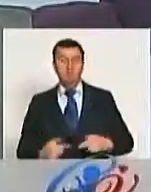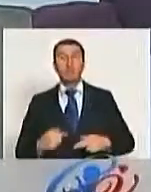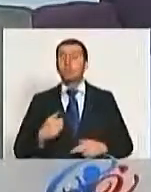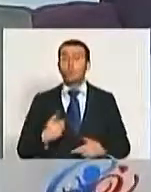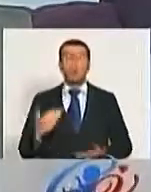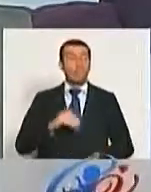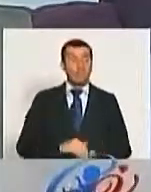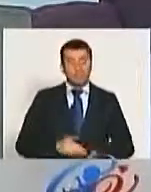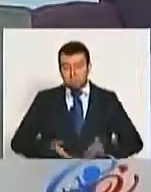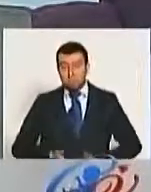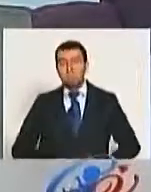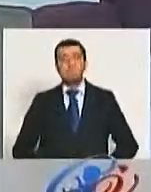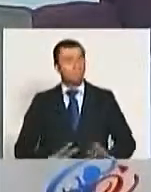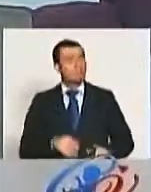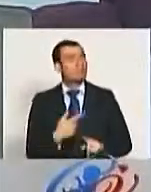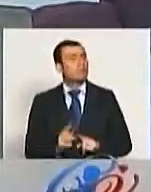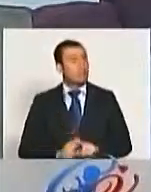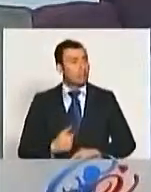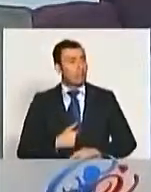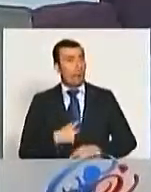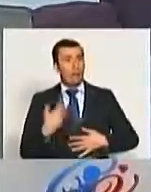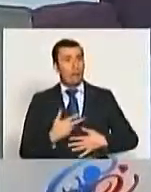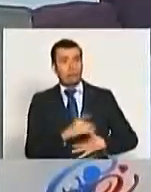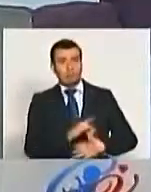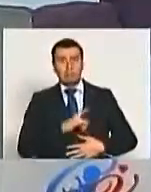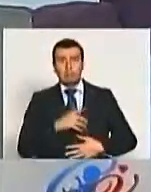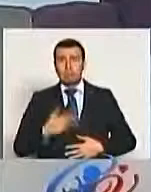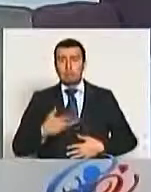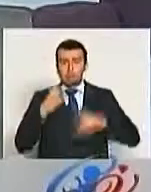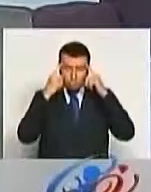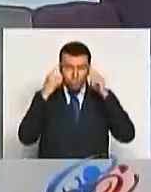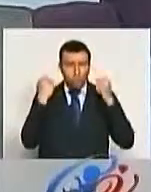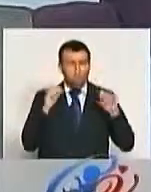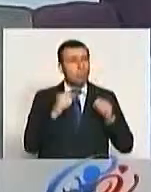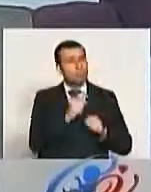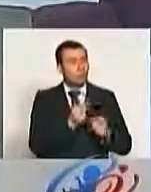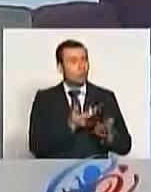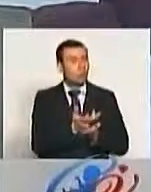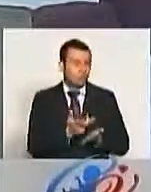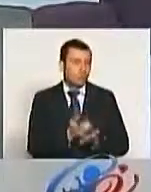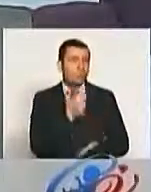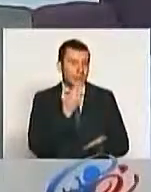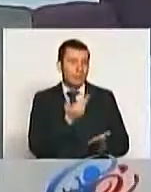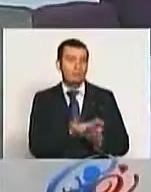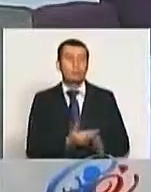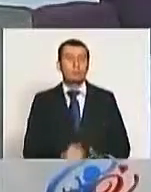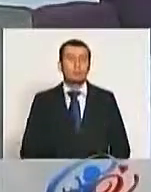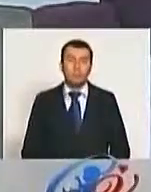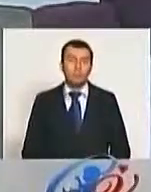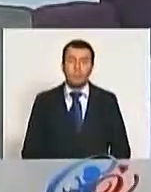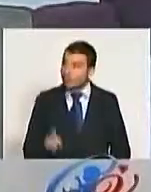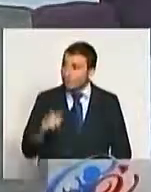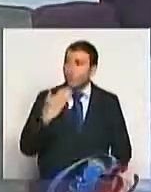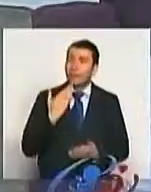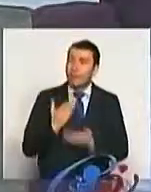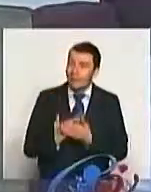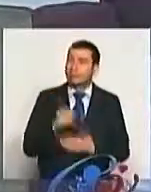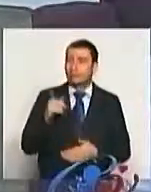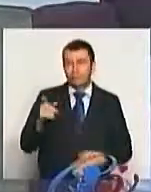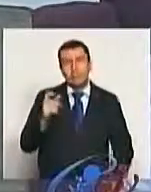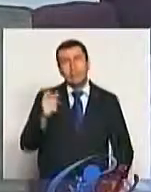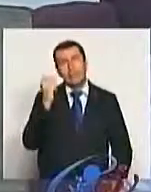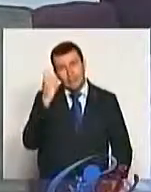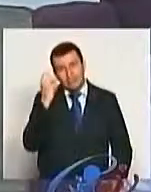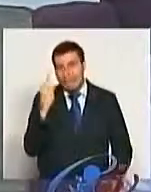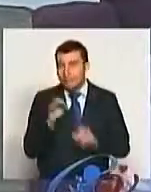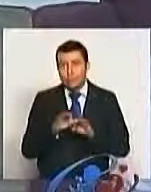embarazada, entonces eso a uno lo preocupa mucho. Bueno, muchas gracias por su pregunta. Muchas gracias. Y gracias por entender la